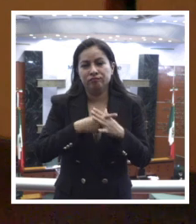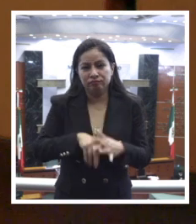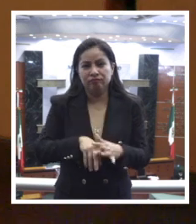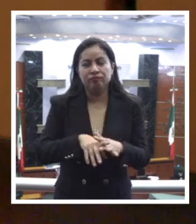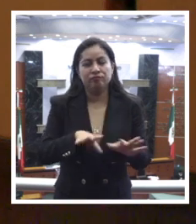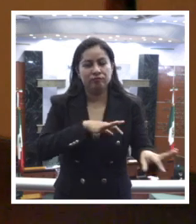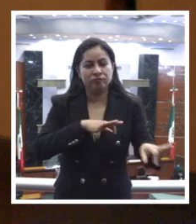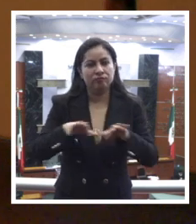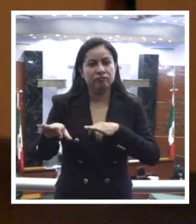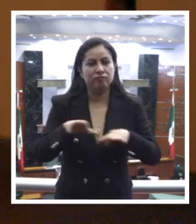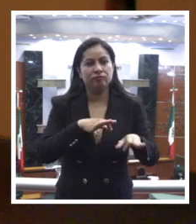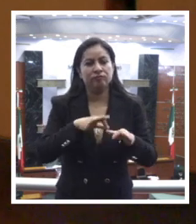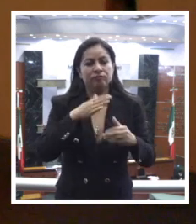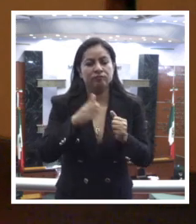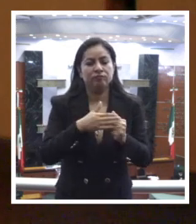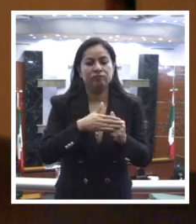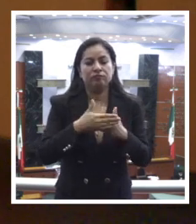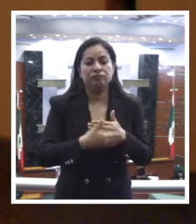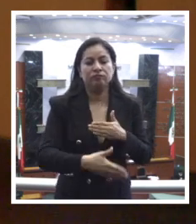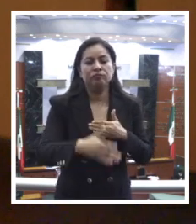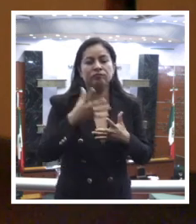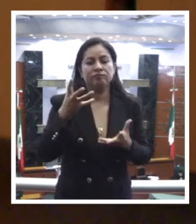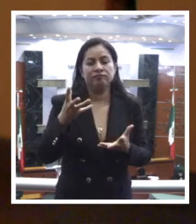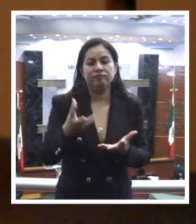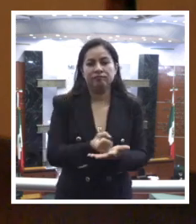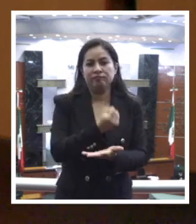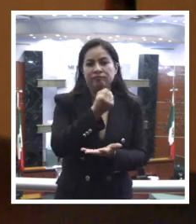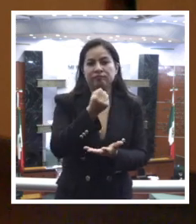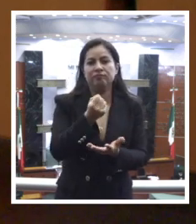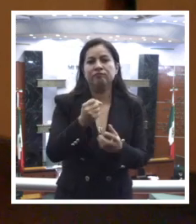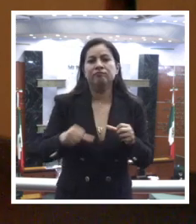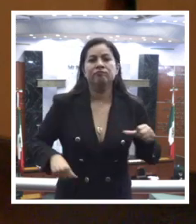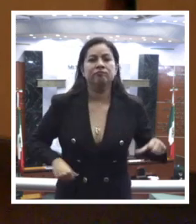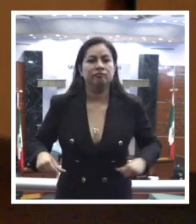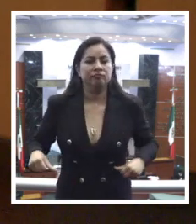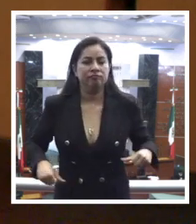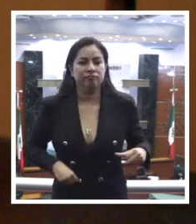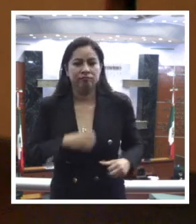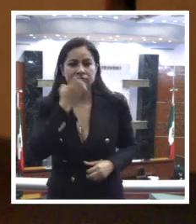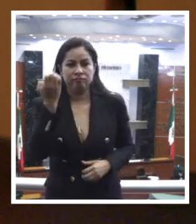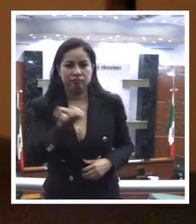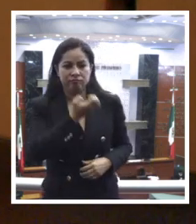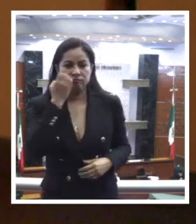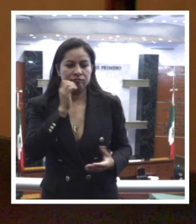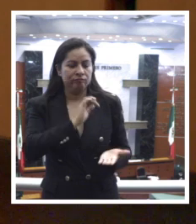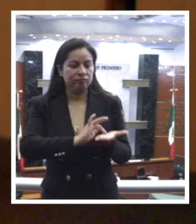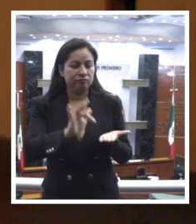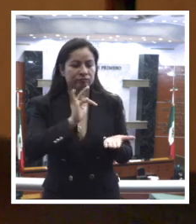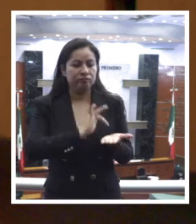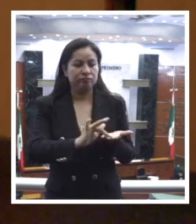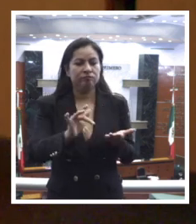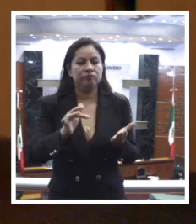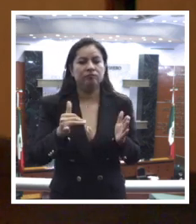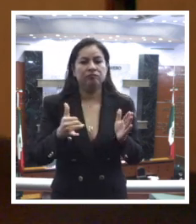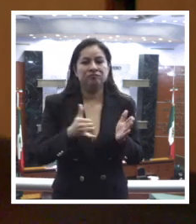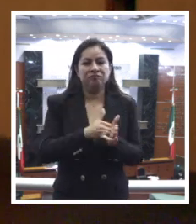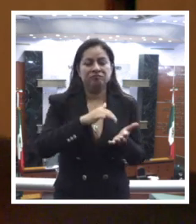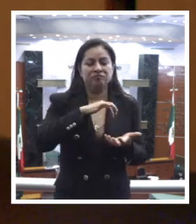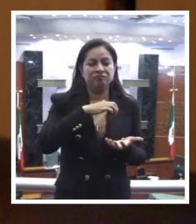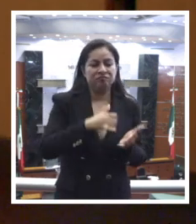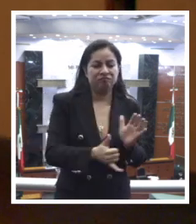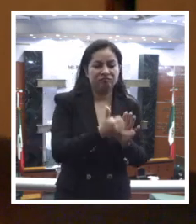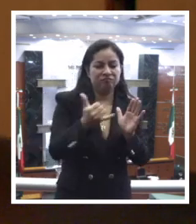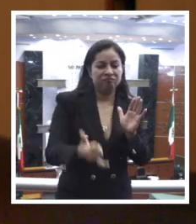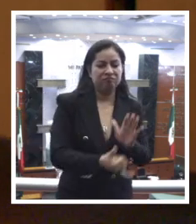a trabajar el proceso de recuperación de la actividad escolar. Se apoyó con maquinaria pesada para limpiar